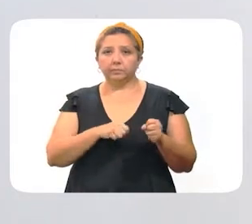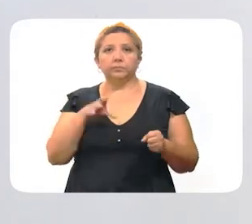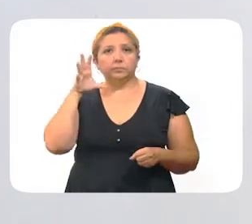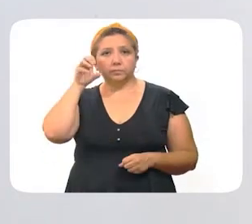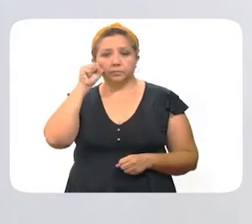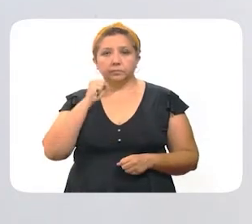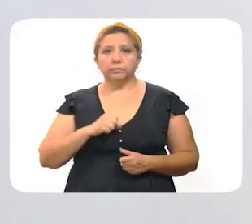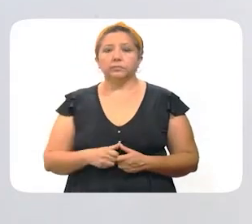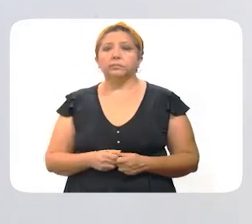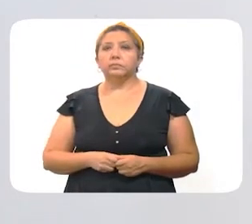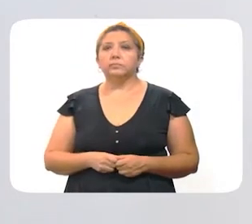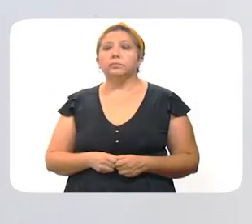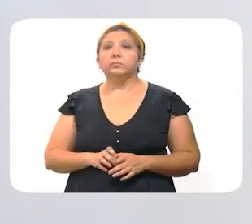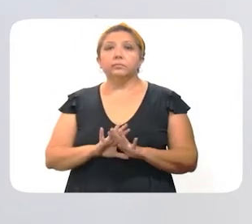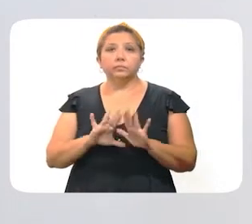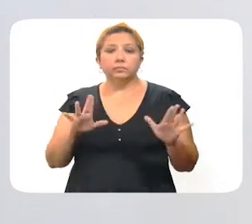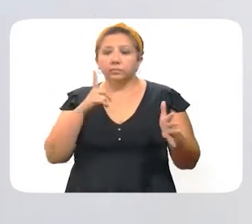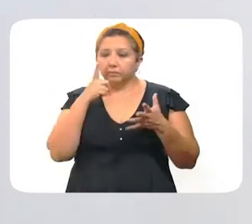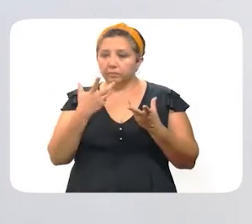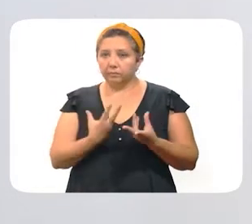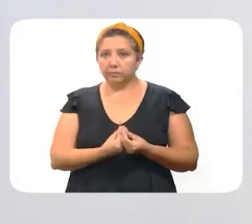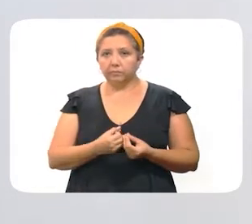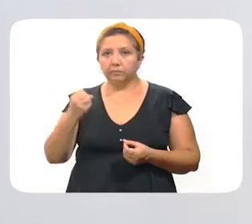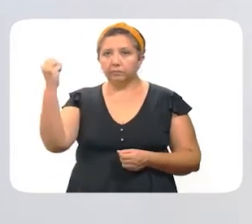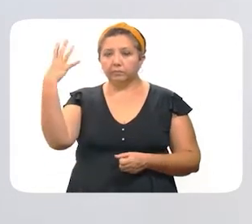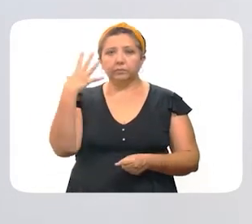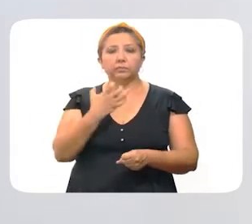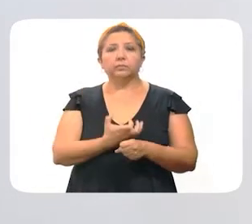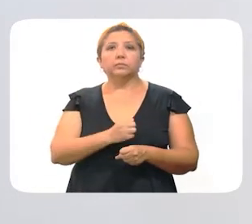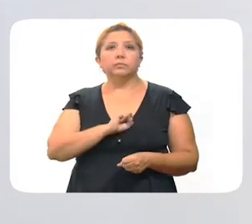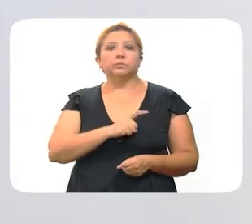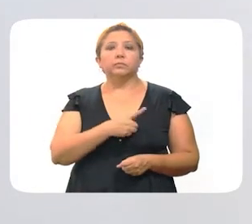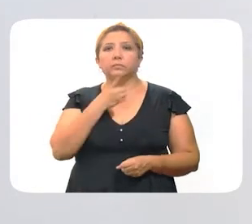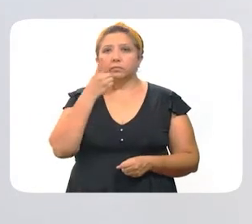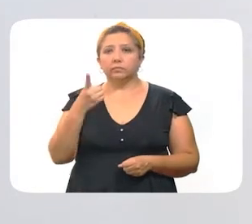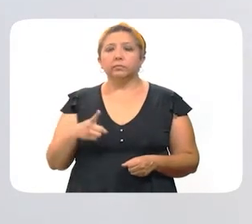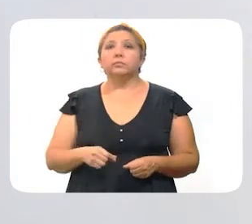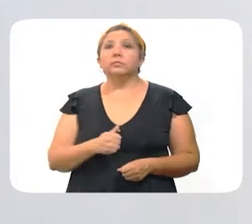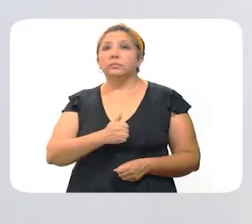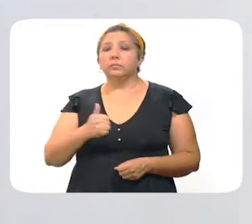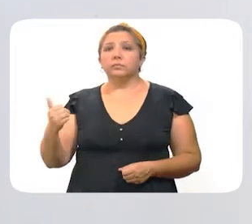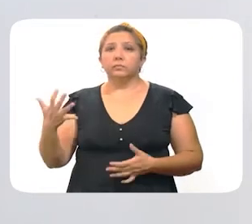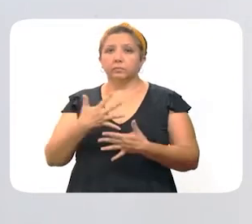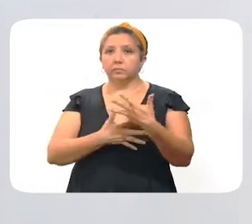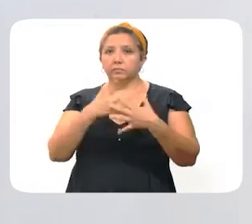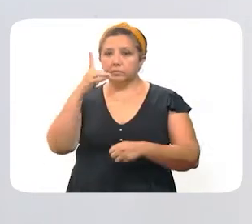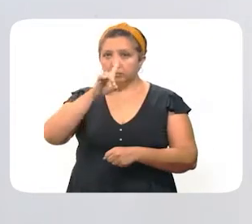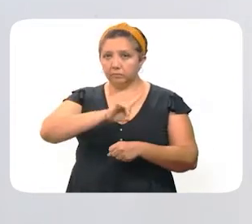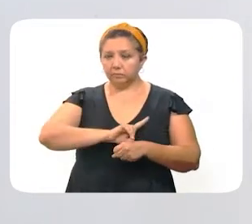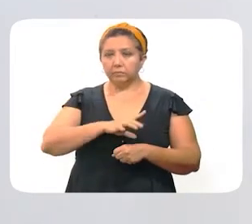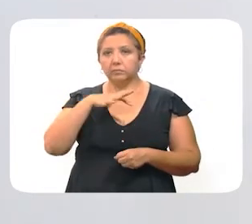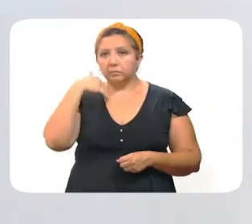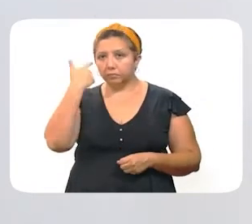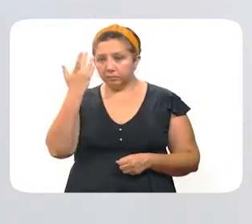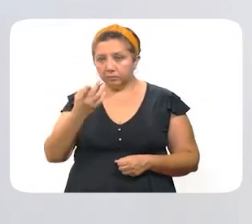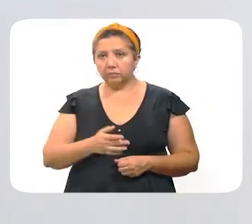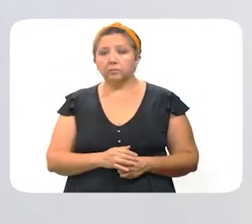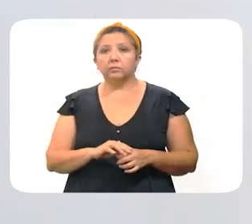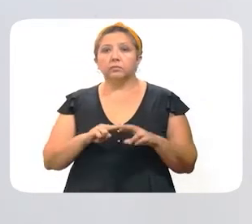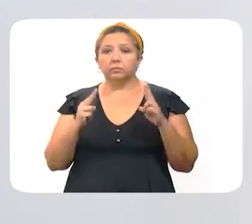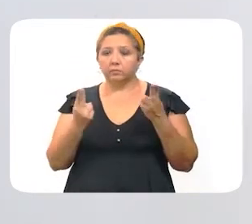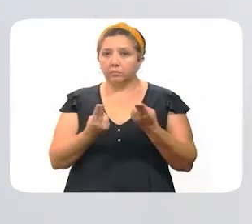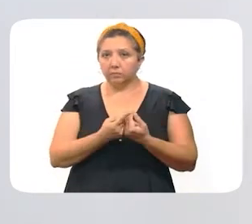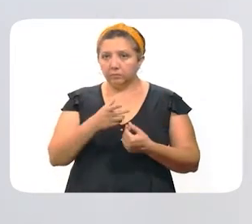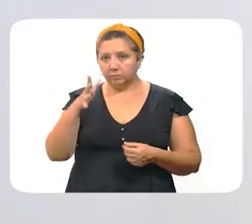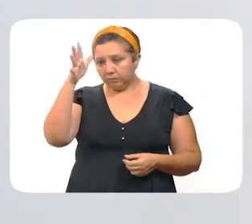marcan color naranja. Como hemos informado, el semáforo estatal de salud se va a dar a conocer cada 15 días con la finalidad de homologar